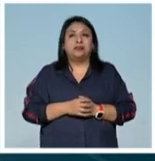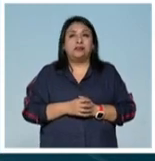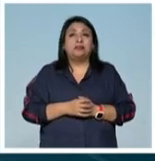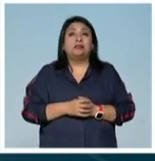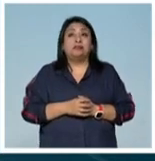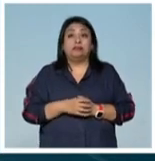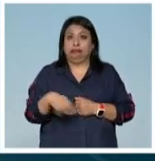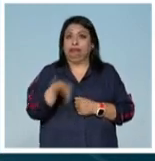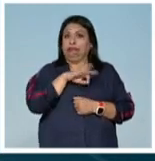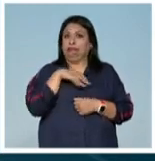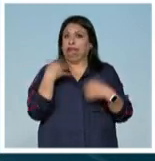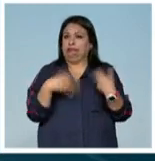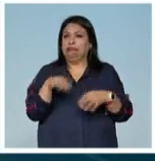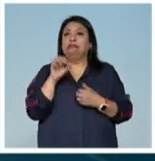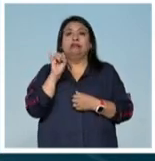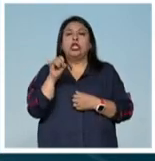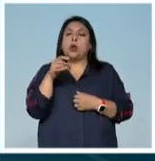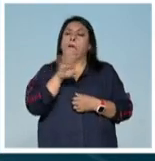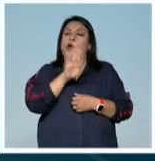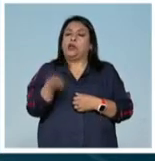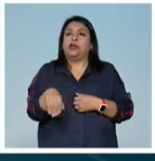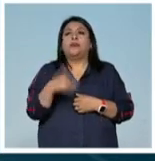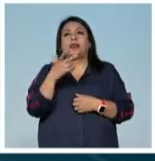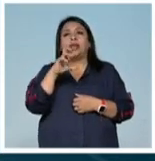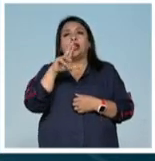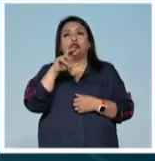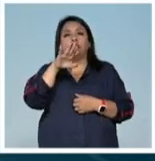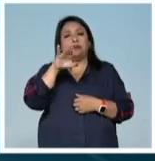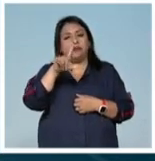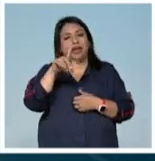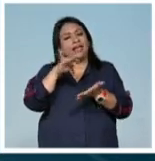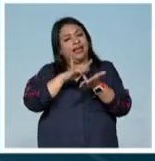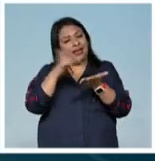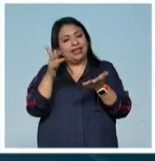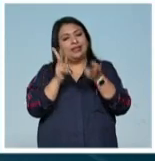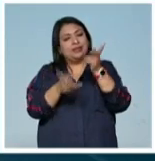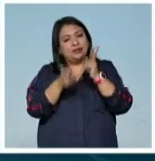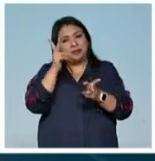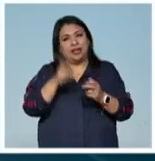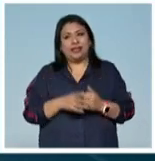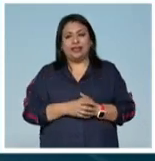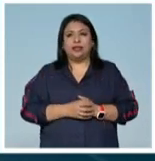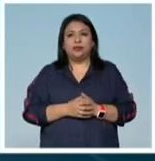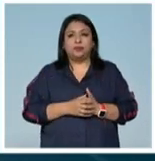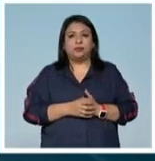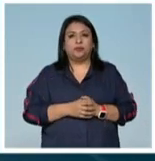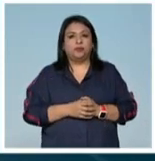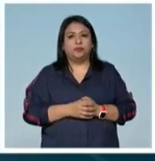arriesgado. Sí, muy arriesgado. No, no sobreviviría. Pero... Carlos Chimal, muchísimas gracias por esta conversación.